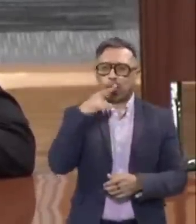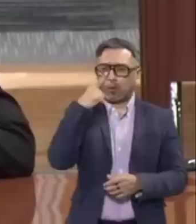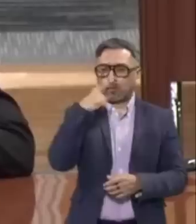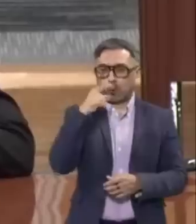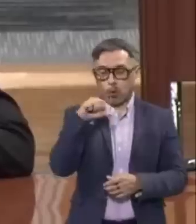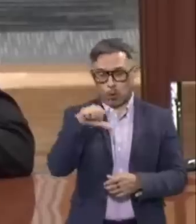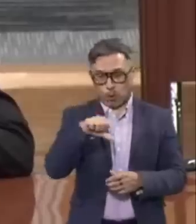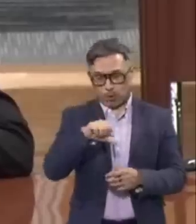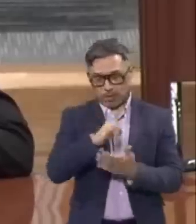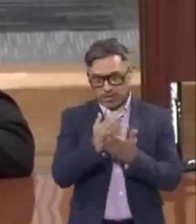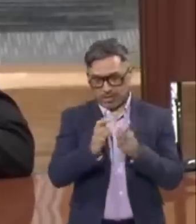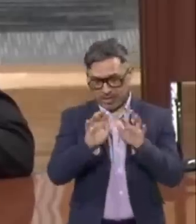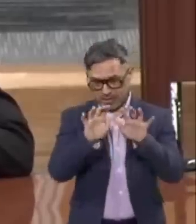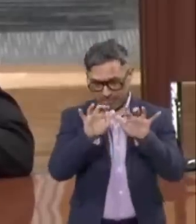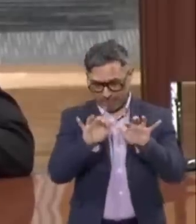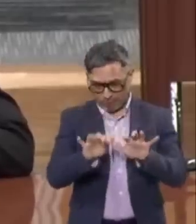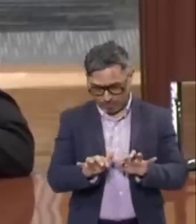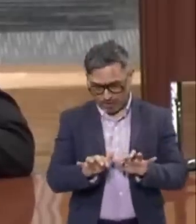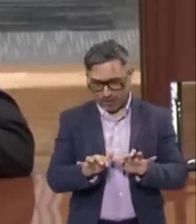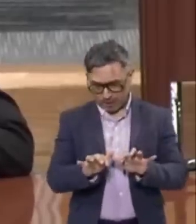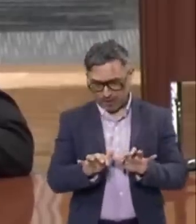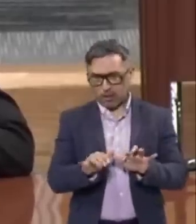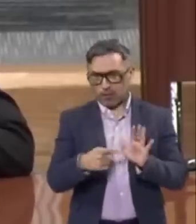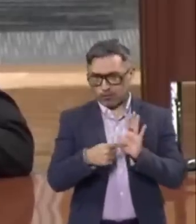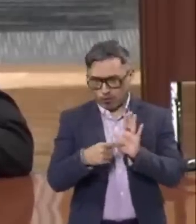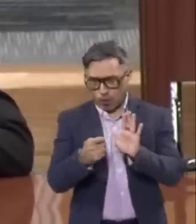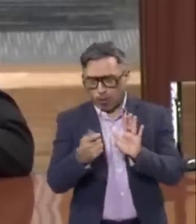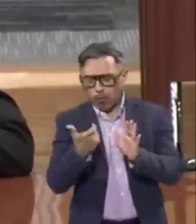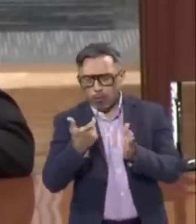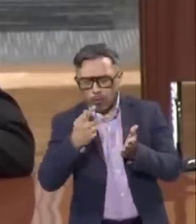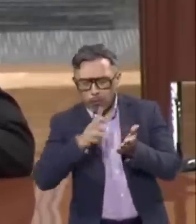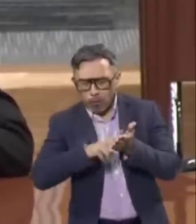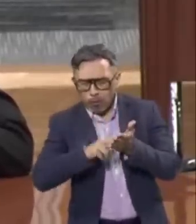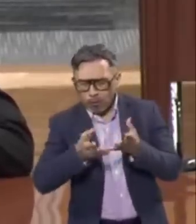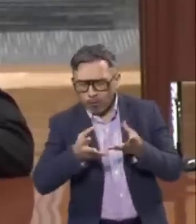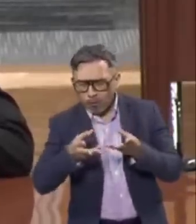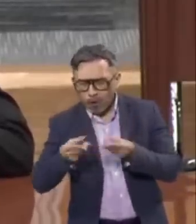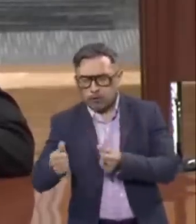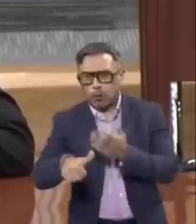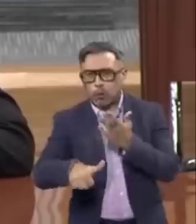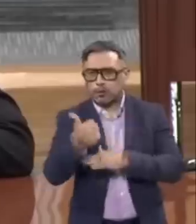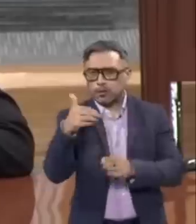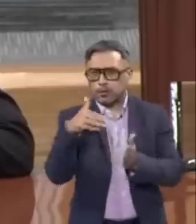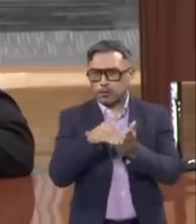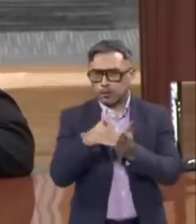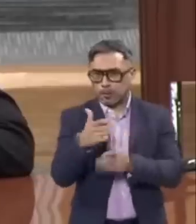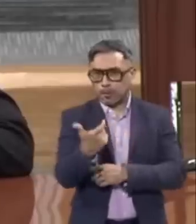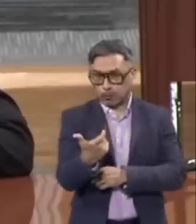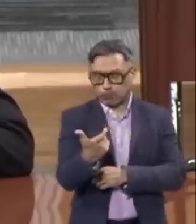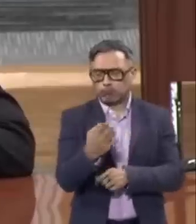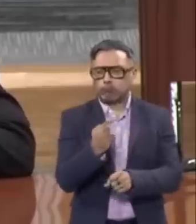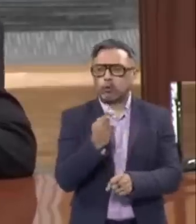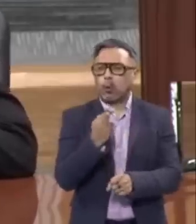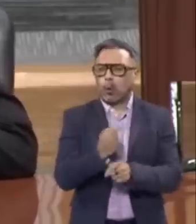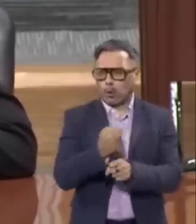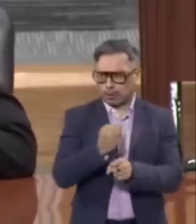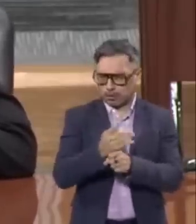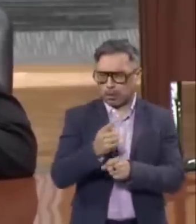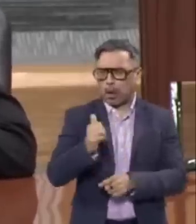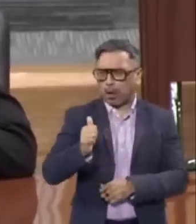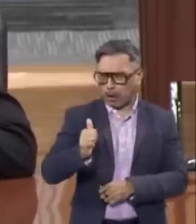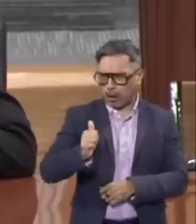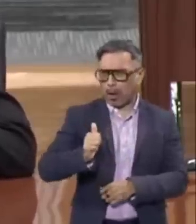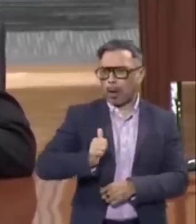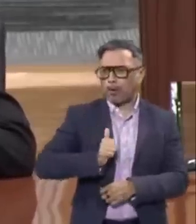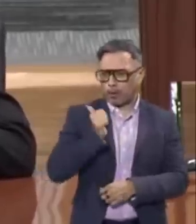su informe de gestión que costó 11 millones de pesos, es buen momento para hacer memoria de lo